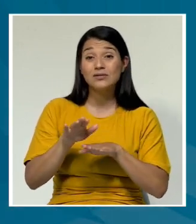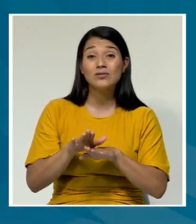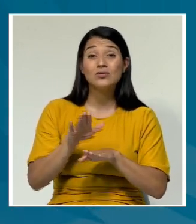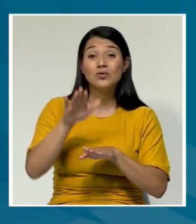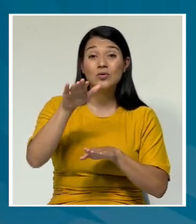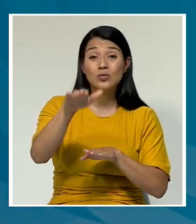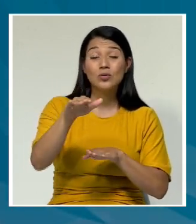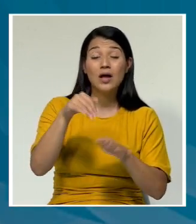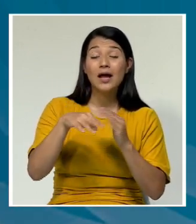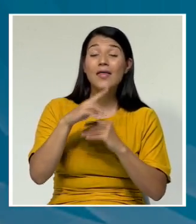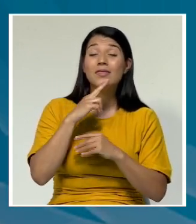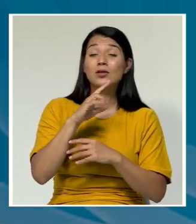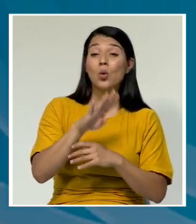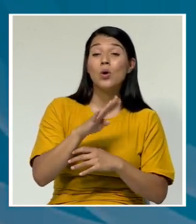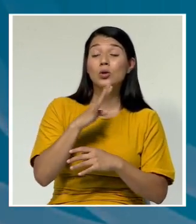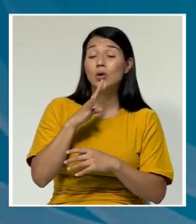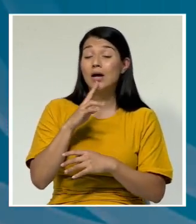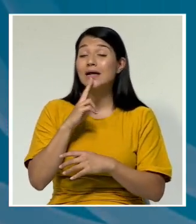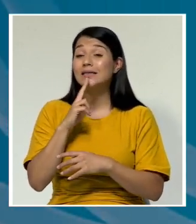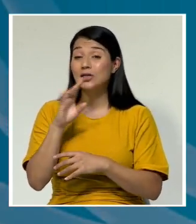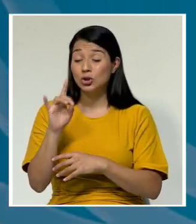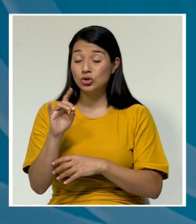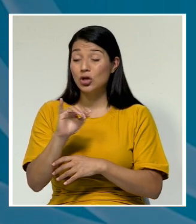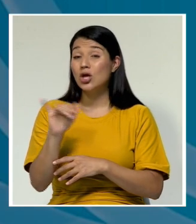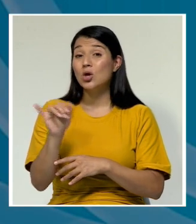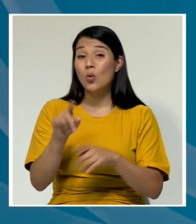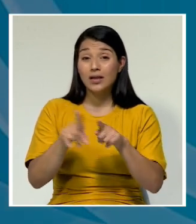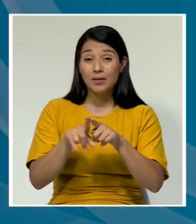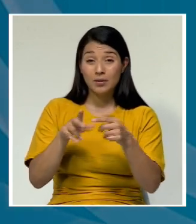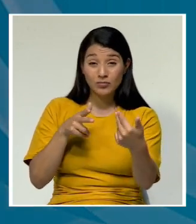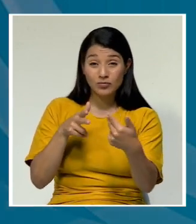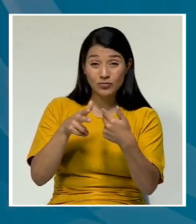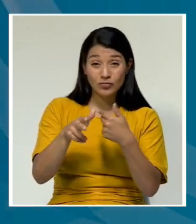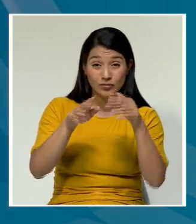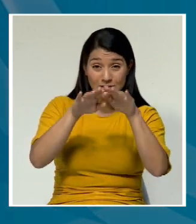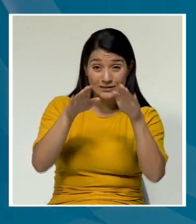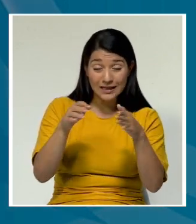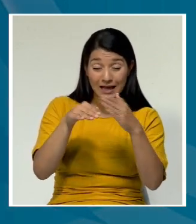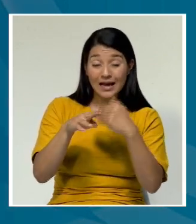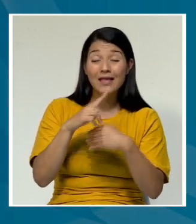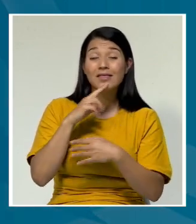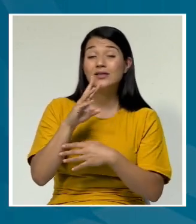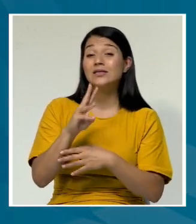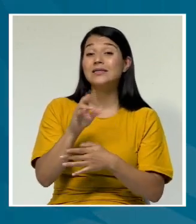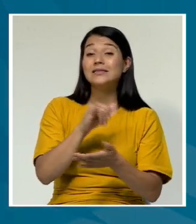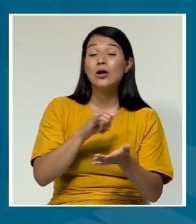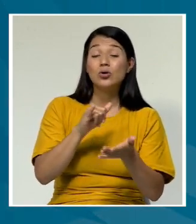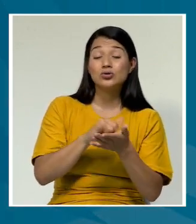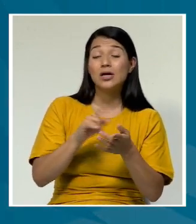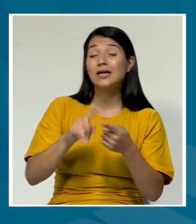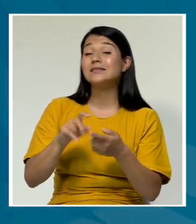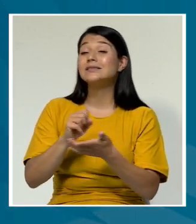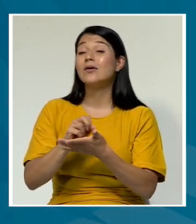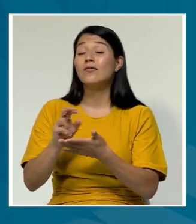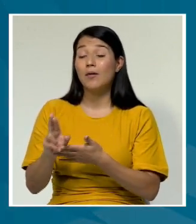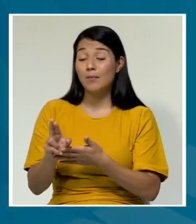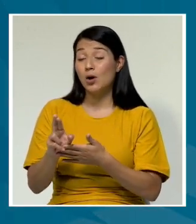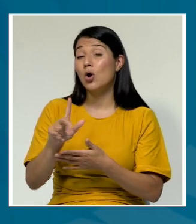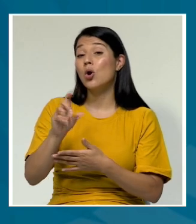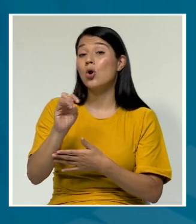los planes reguladores, que todos los cantones tienen que tener planes reguladores actualizados a cada 5 años. La realidad